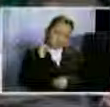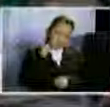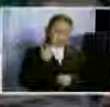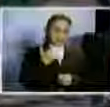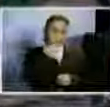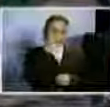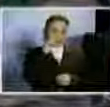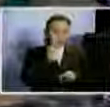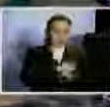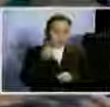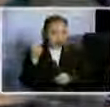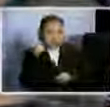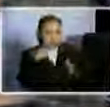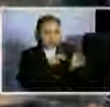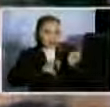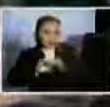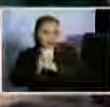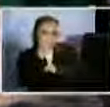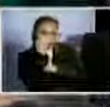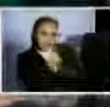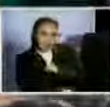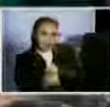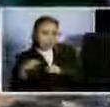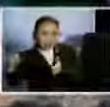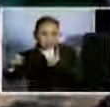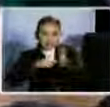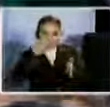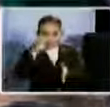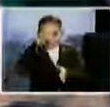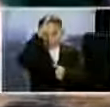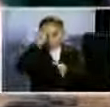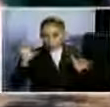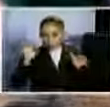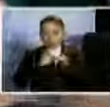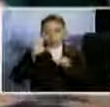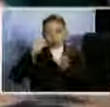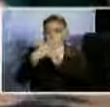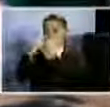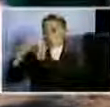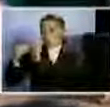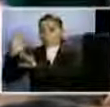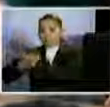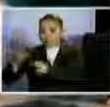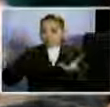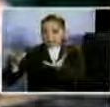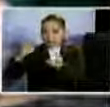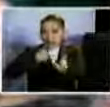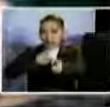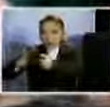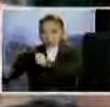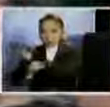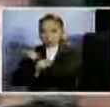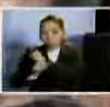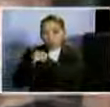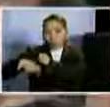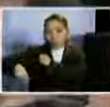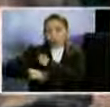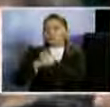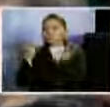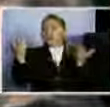atención es por qué a partir de 1969 que se firmó este tratado de no proliferación de armas nucleares, qué es lo que ha